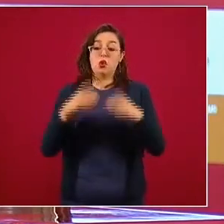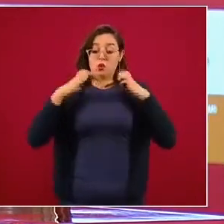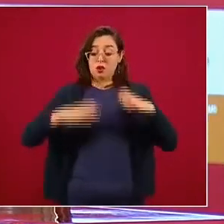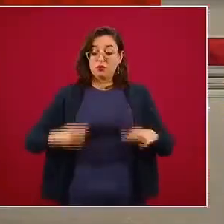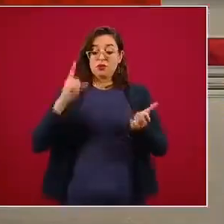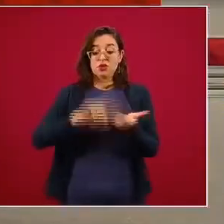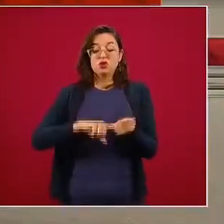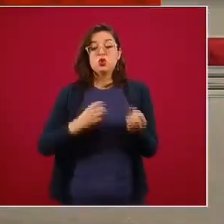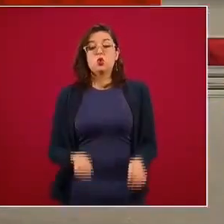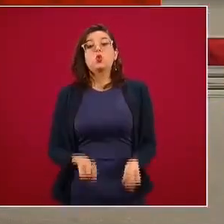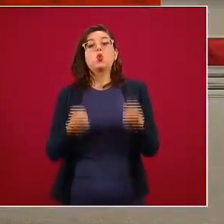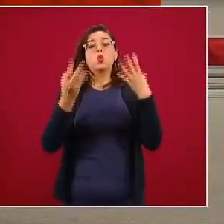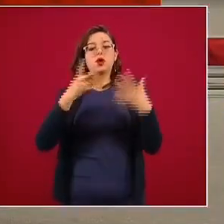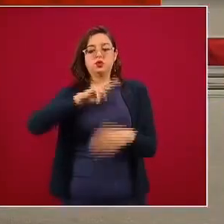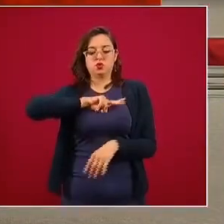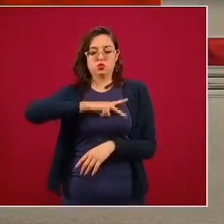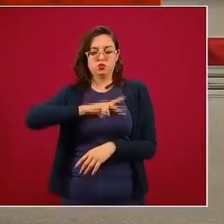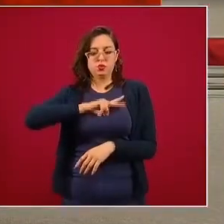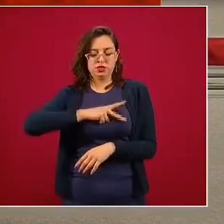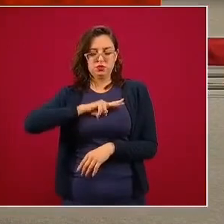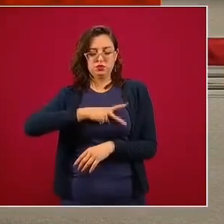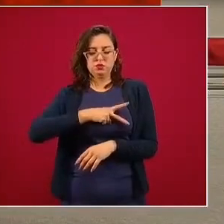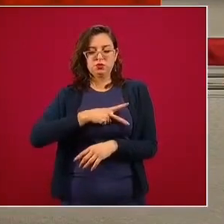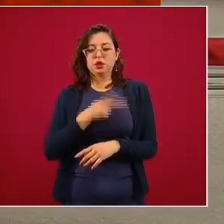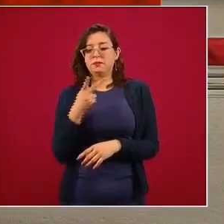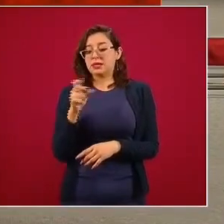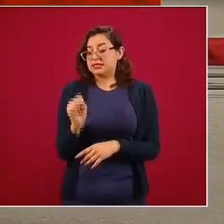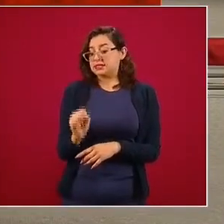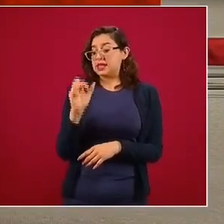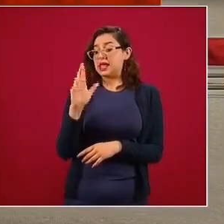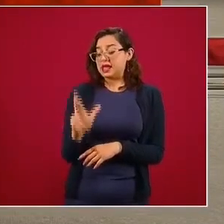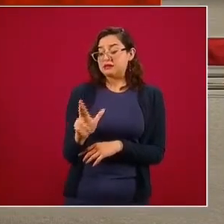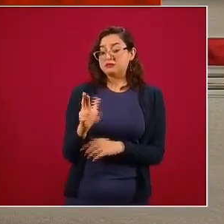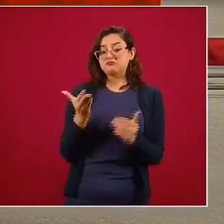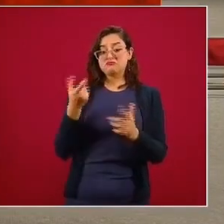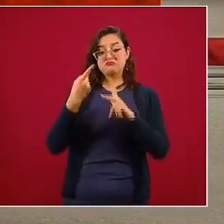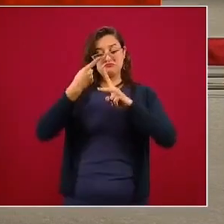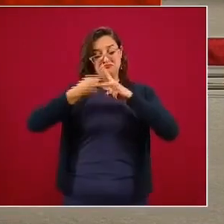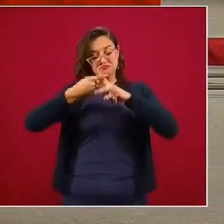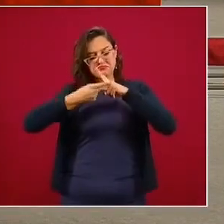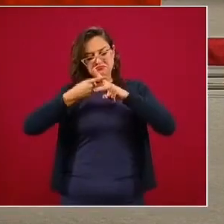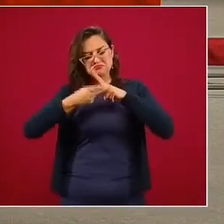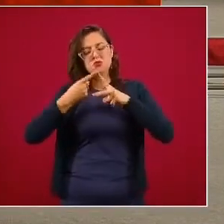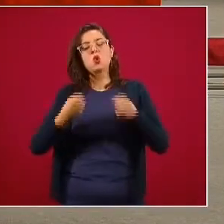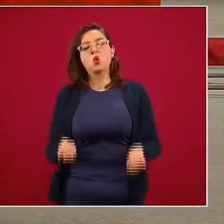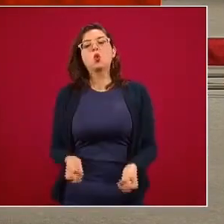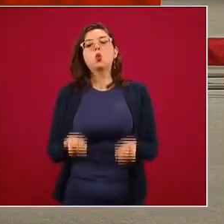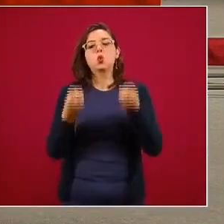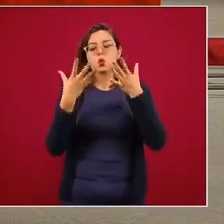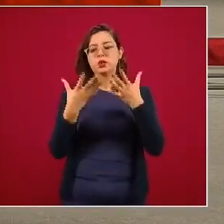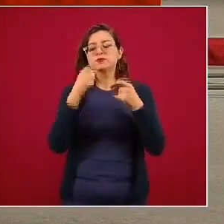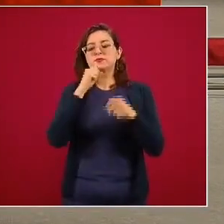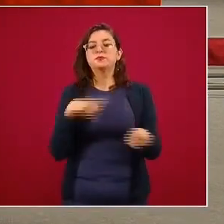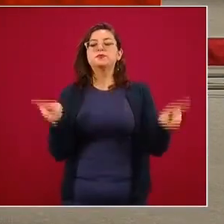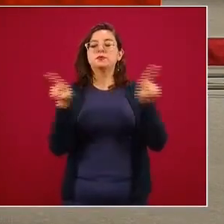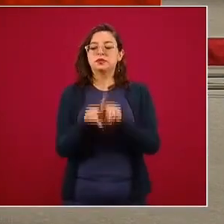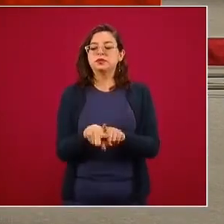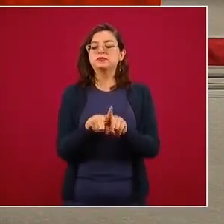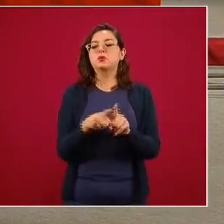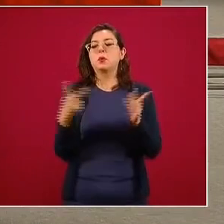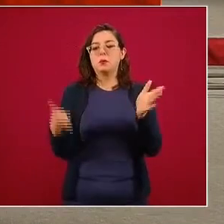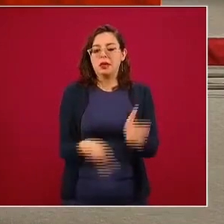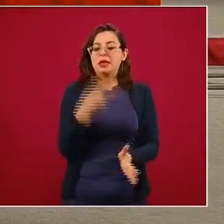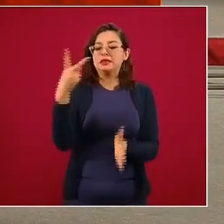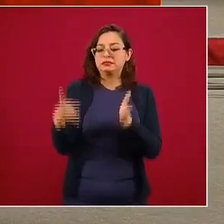detectan. Y hay un parámetro de la PCR que mide justamente los ciclos de replicación que se tienen que